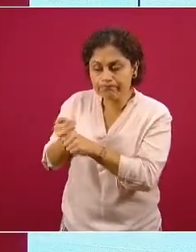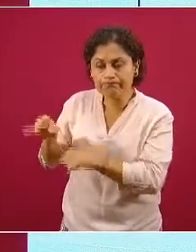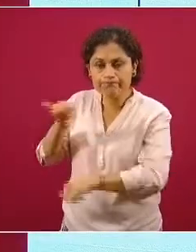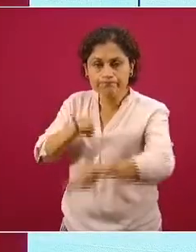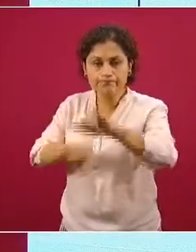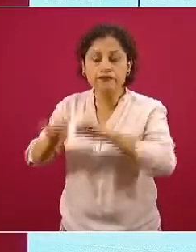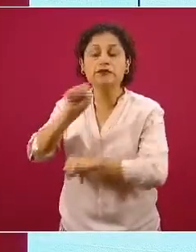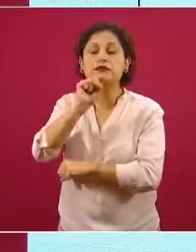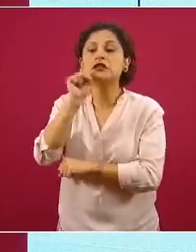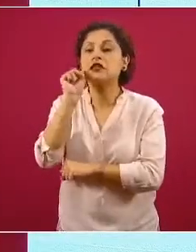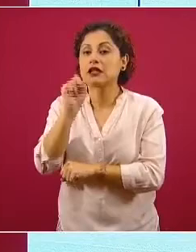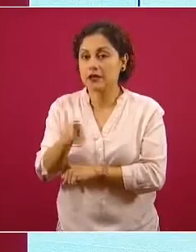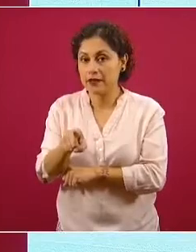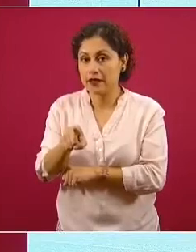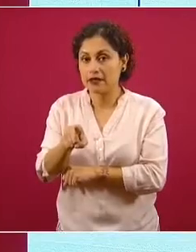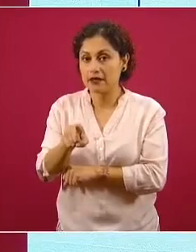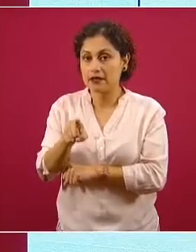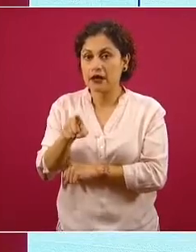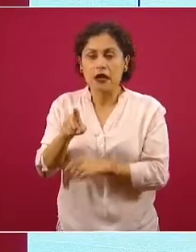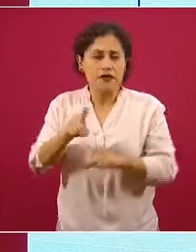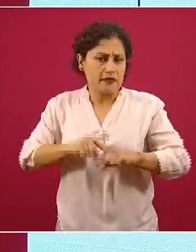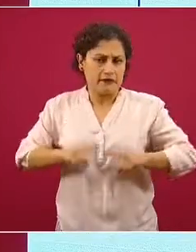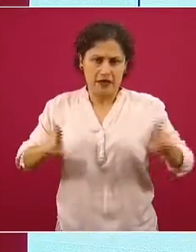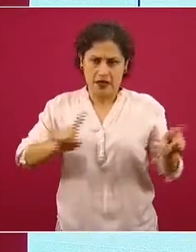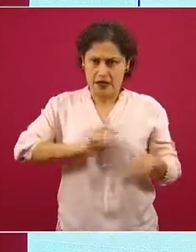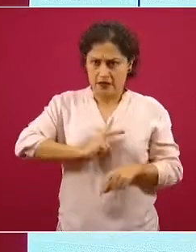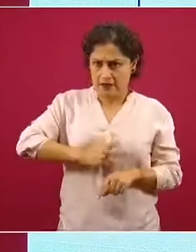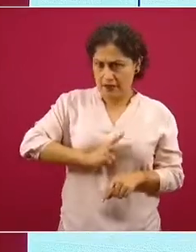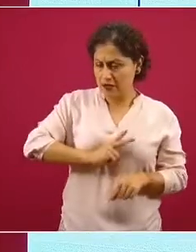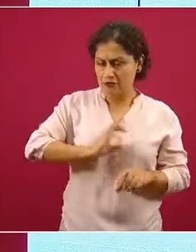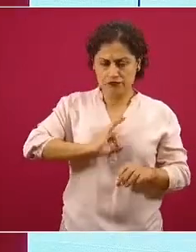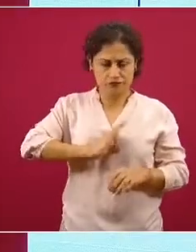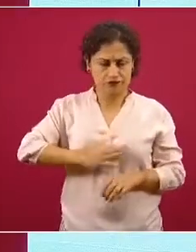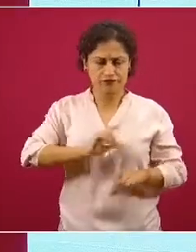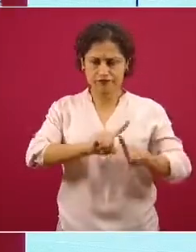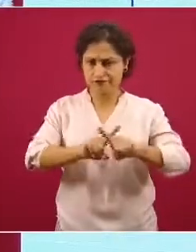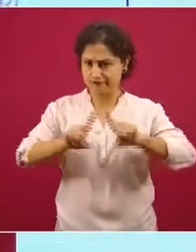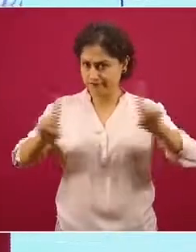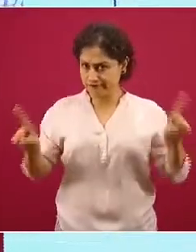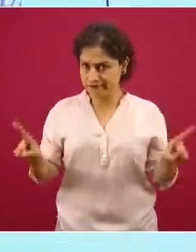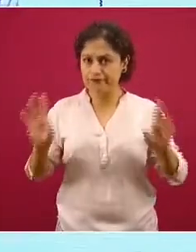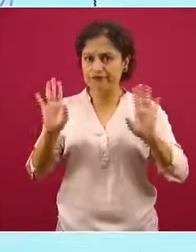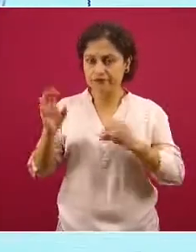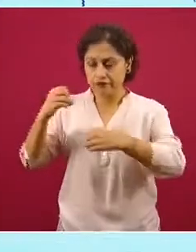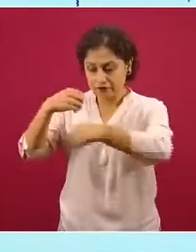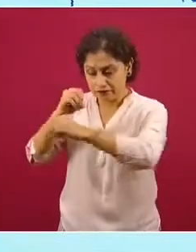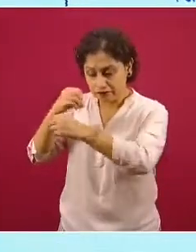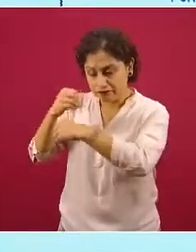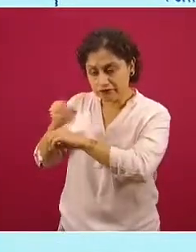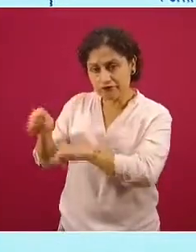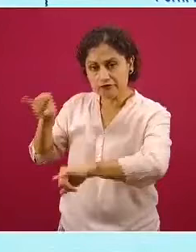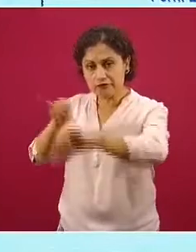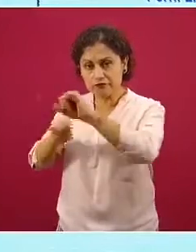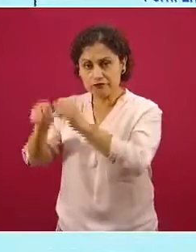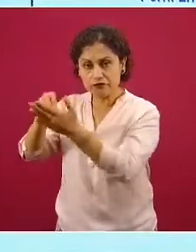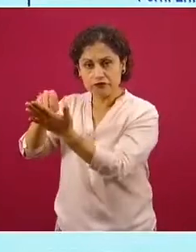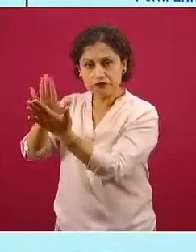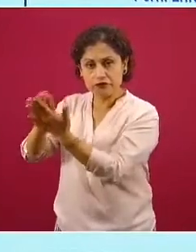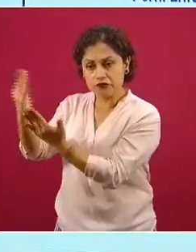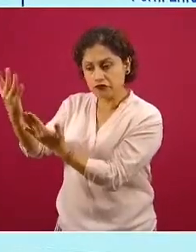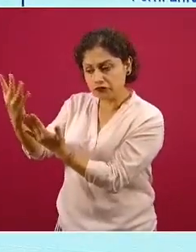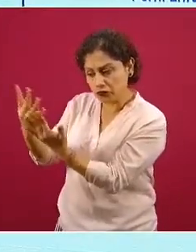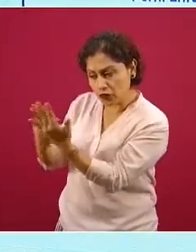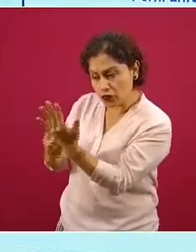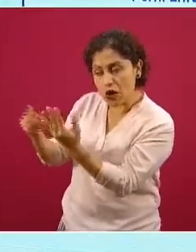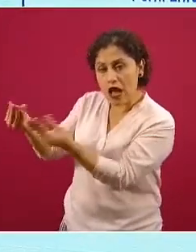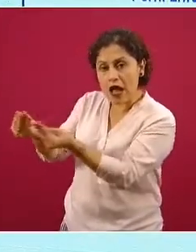siquiera infecciosas. Y entonces dan lugar a otros diagnósticos por laboratorio y toda esa información es